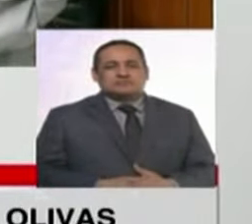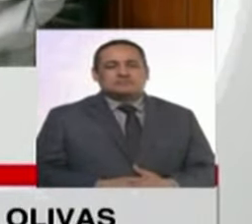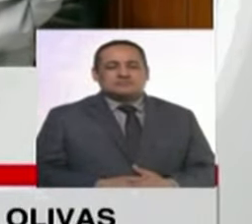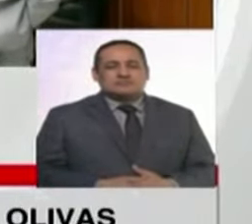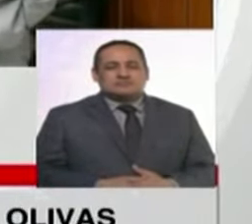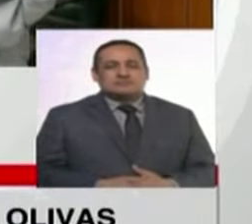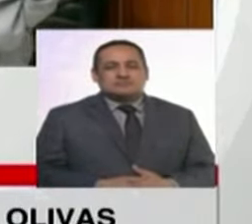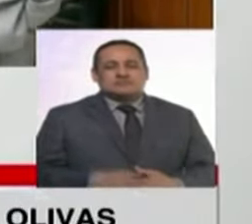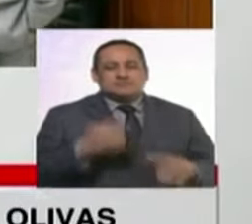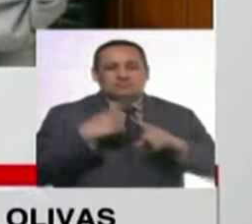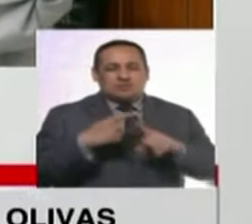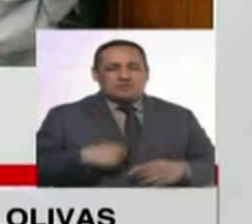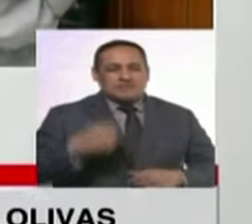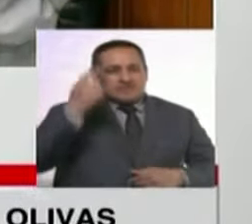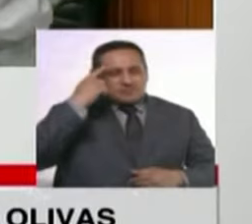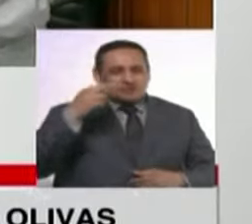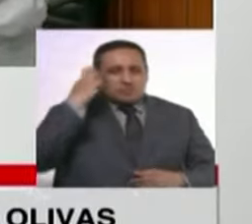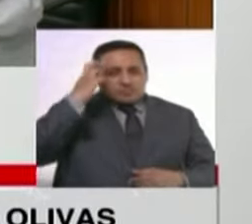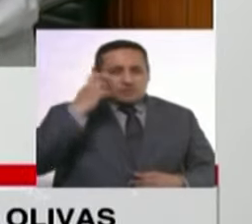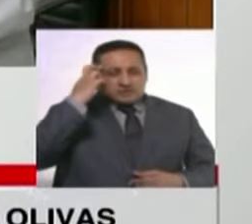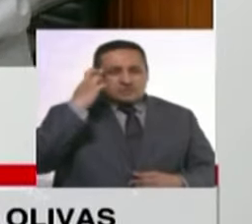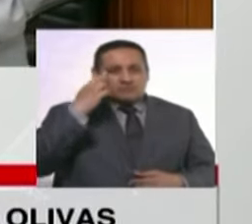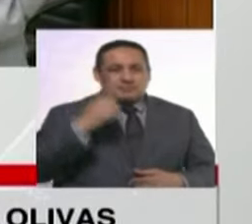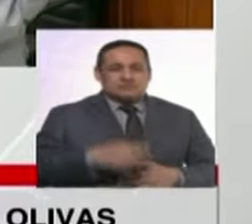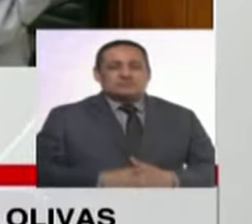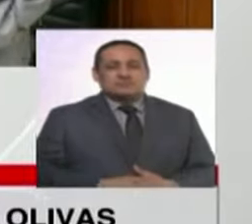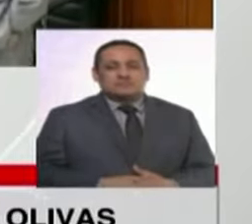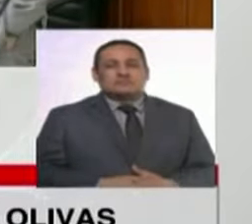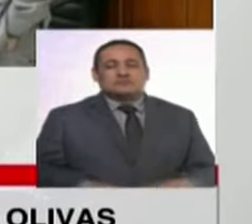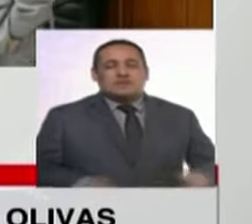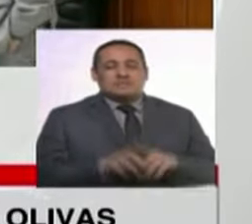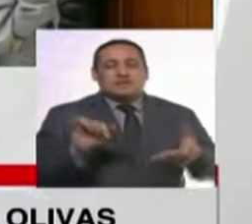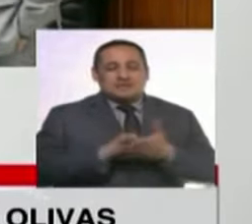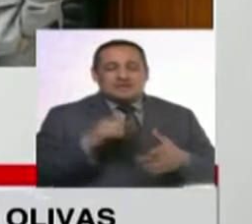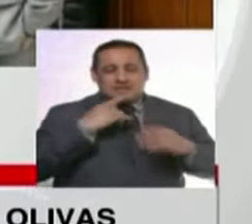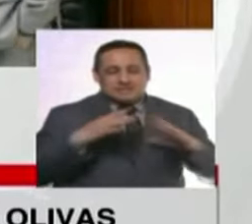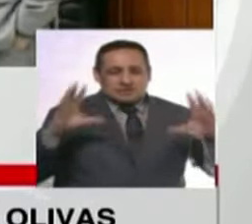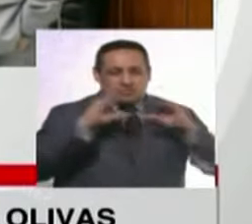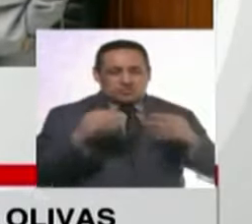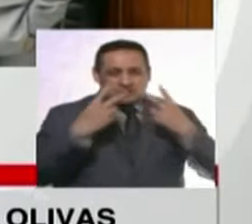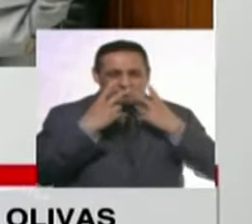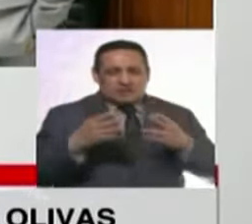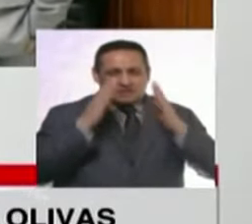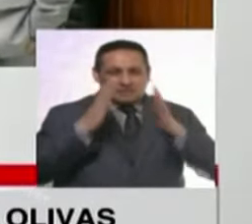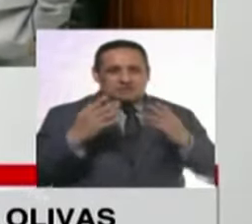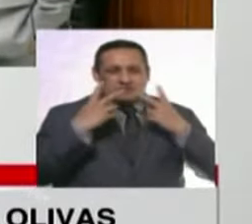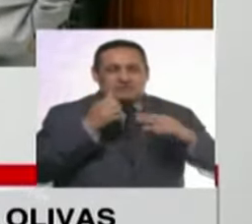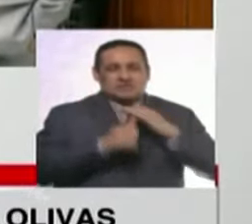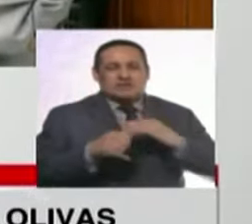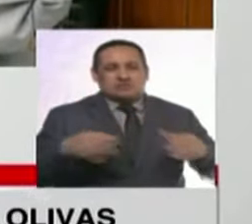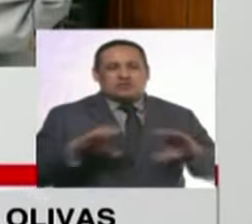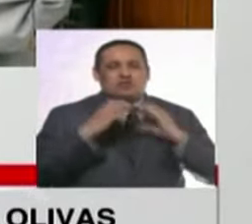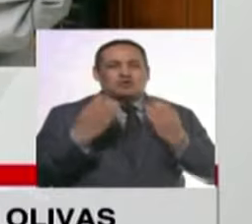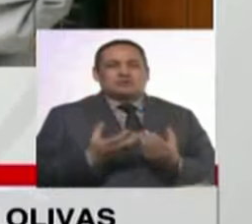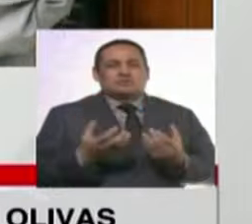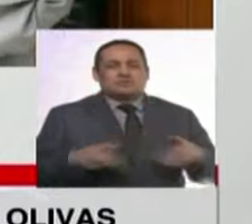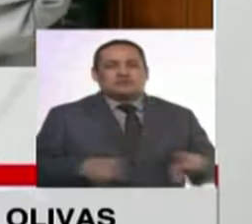por criterios políticos que esta noche hemos escuchado en este hemiciclo